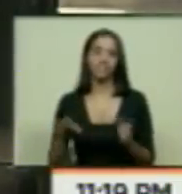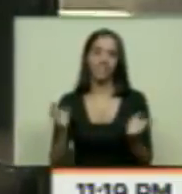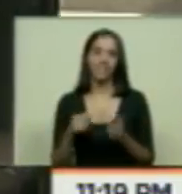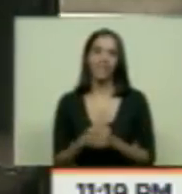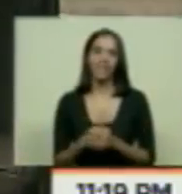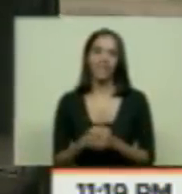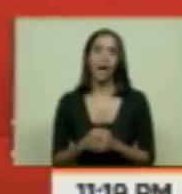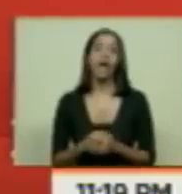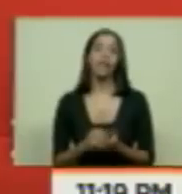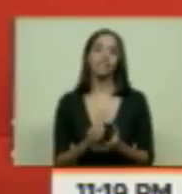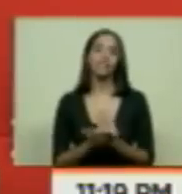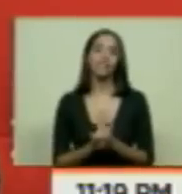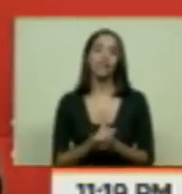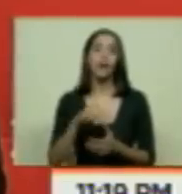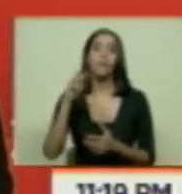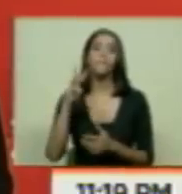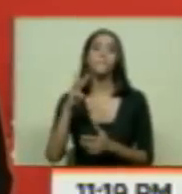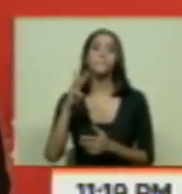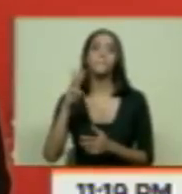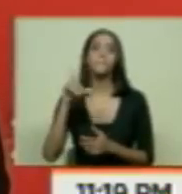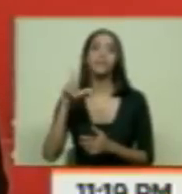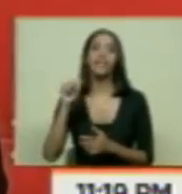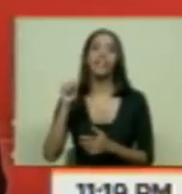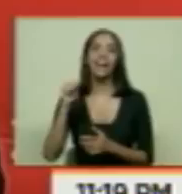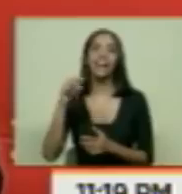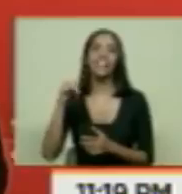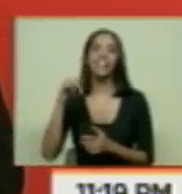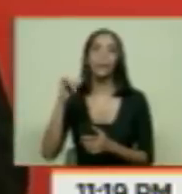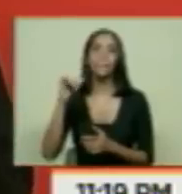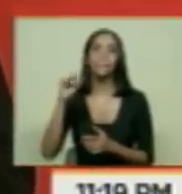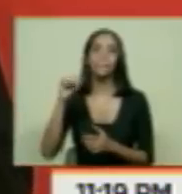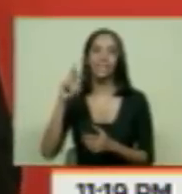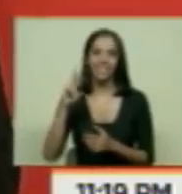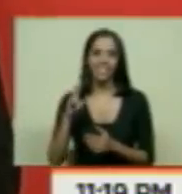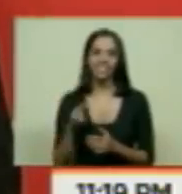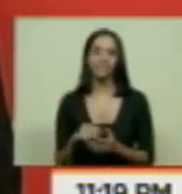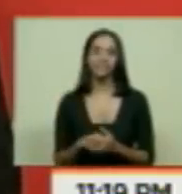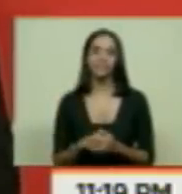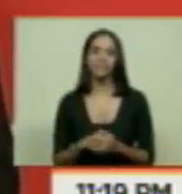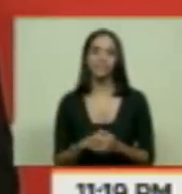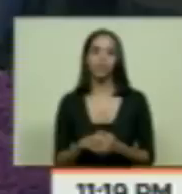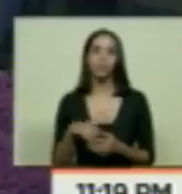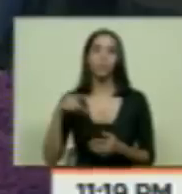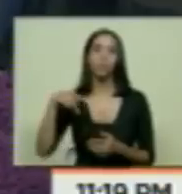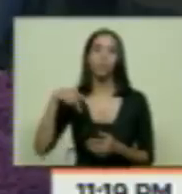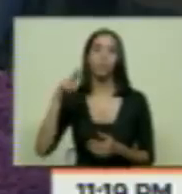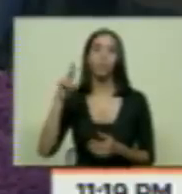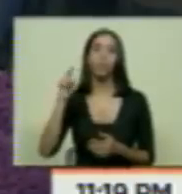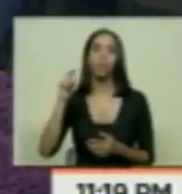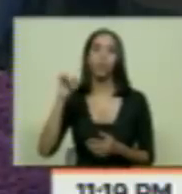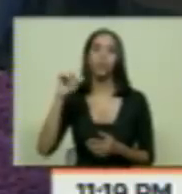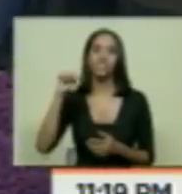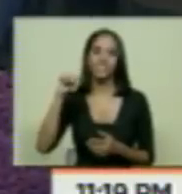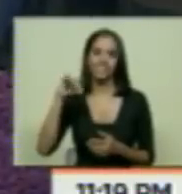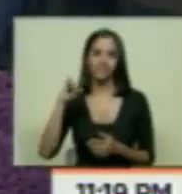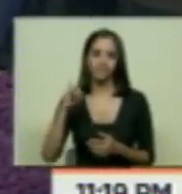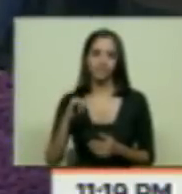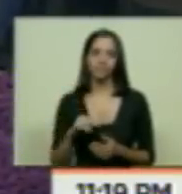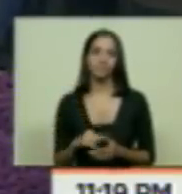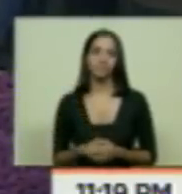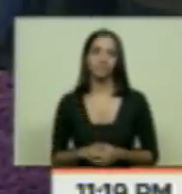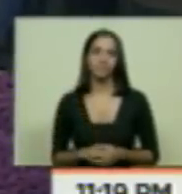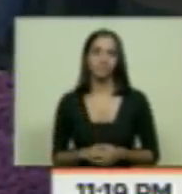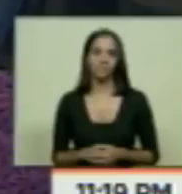Nicolás Vladimir Vladimirovich Putin. Vladimir Vladimirovich Putin. Vladimir